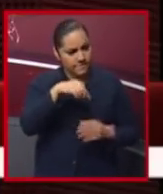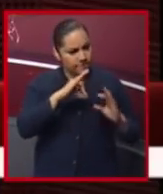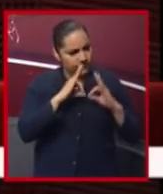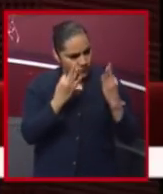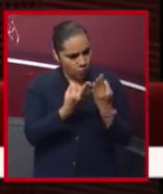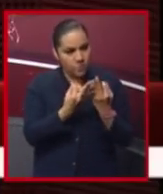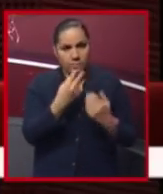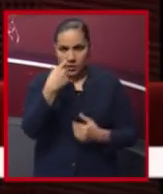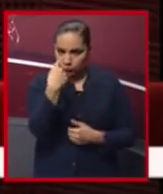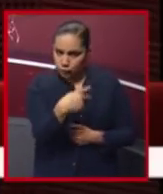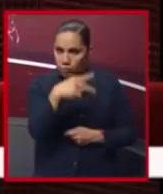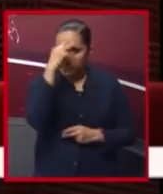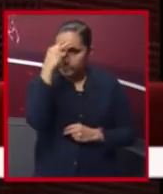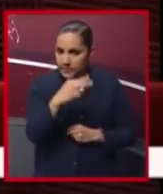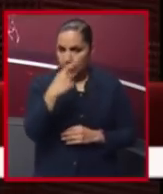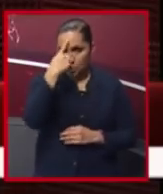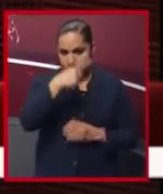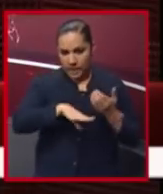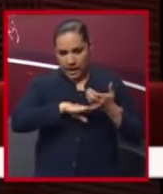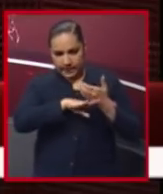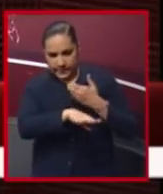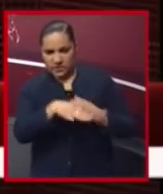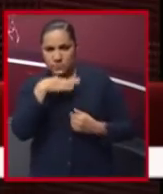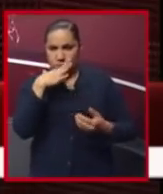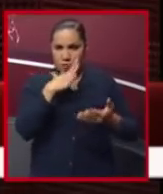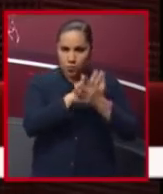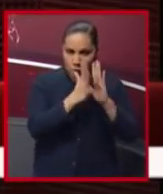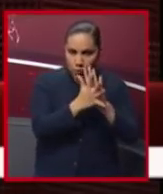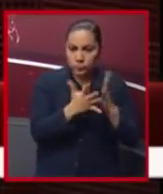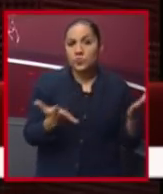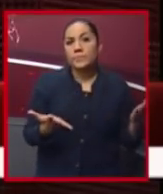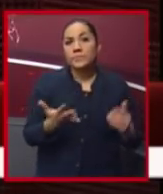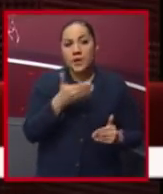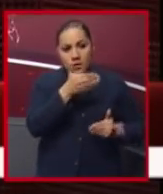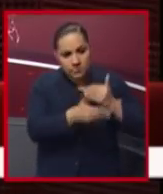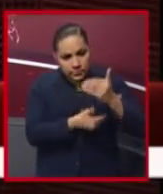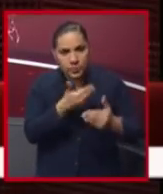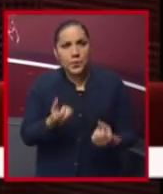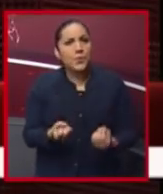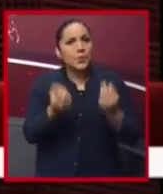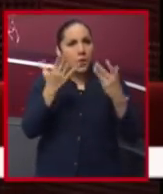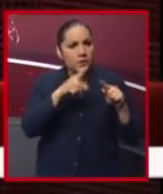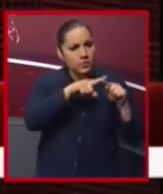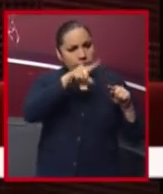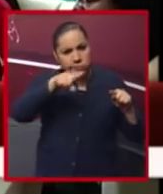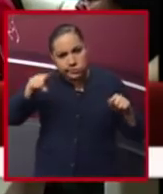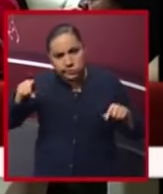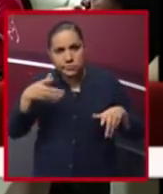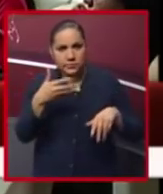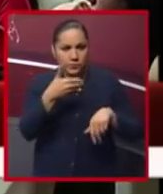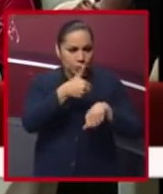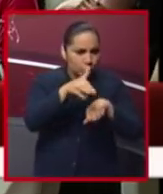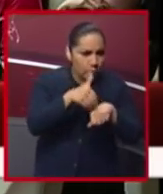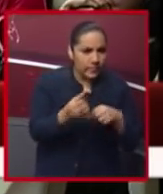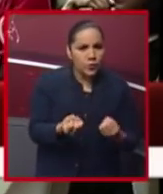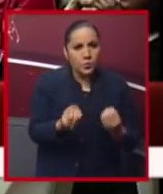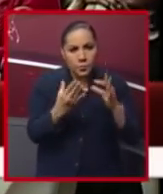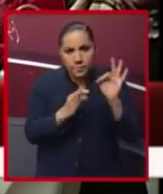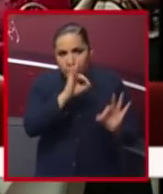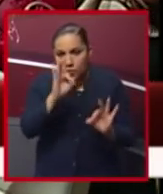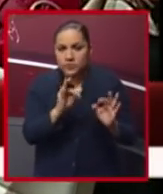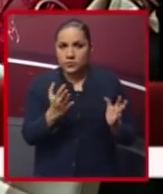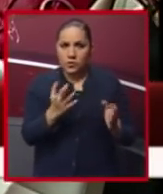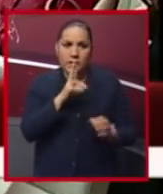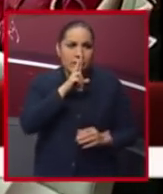la corrupción, ya con algunos números, ya con resultados fuertes. Bueno, finalmente la secretaria